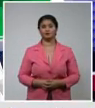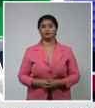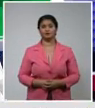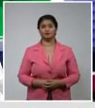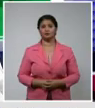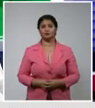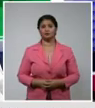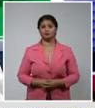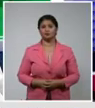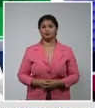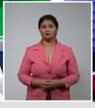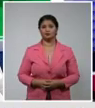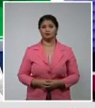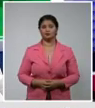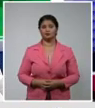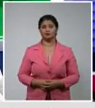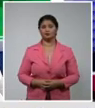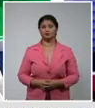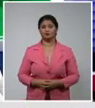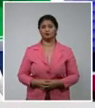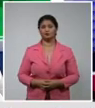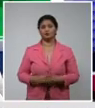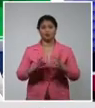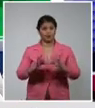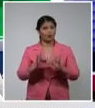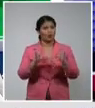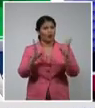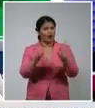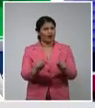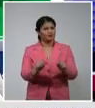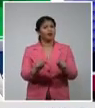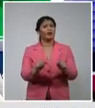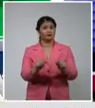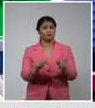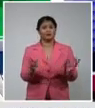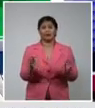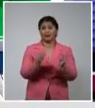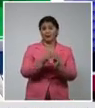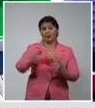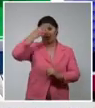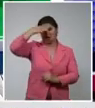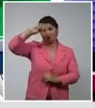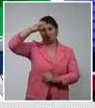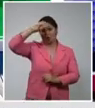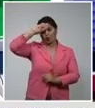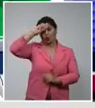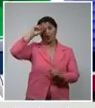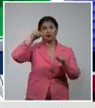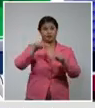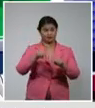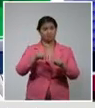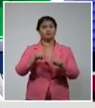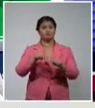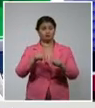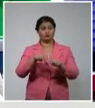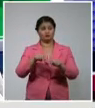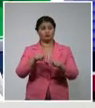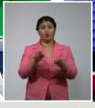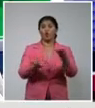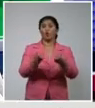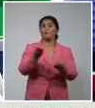son los que se tienen en cuenta para evaluar la tasa de incidencia de casos confirmados por 100.000